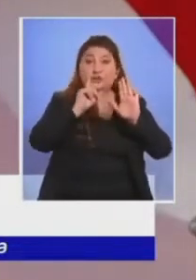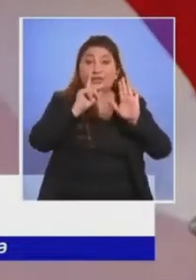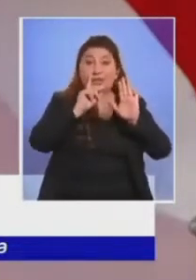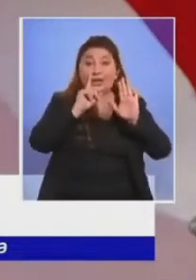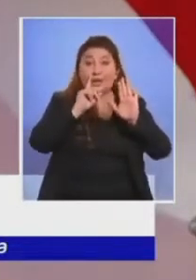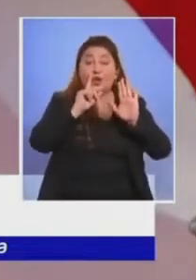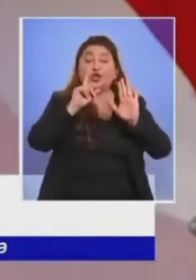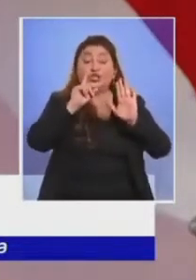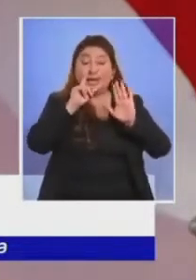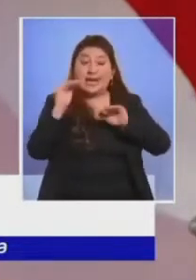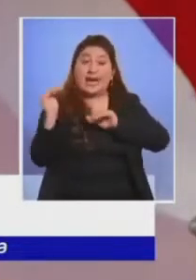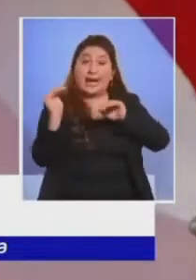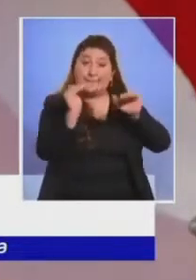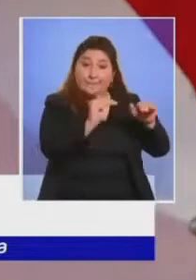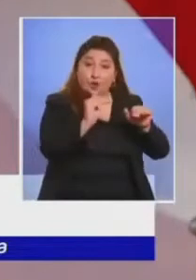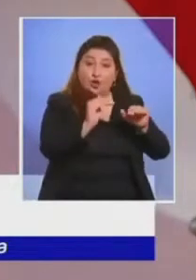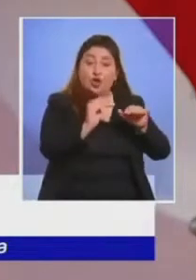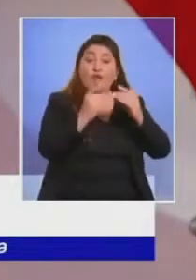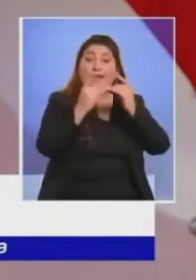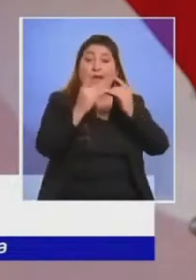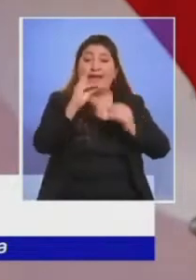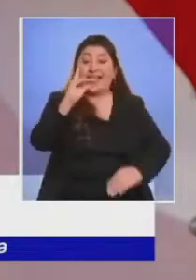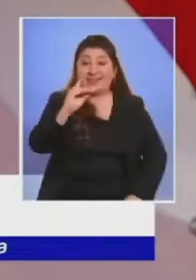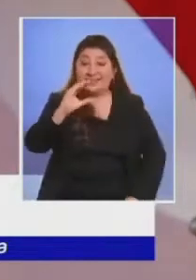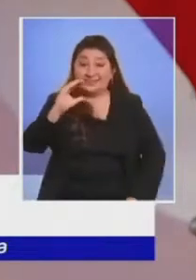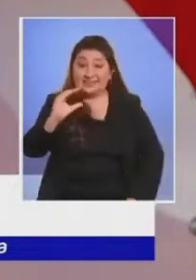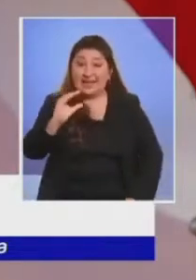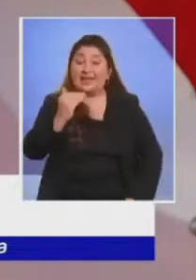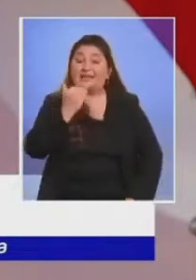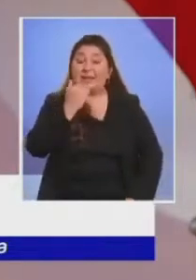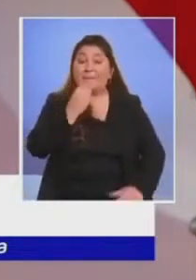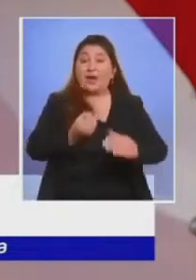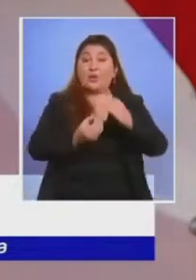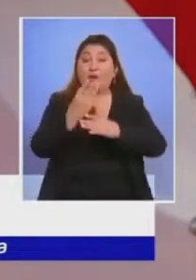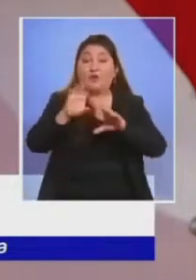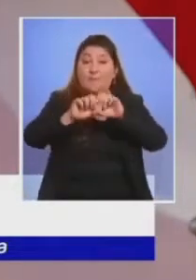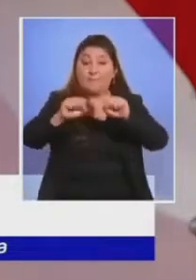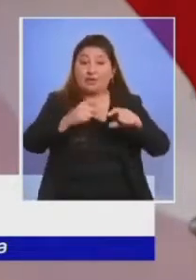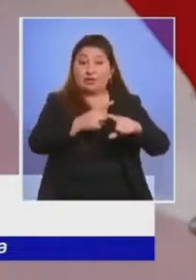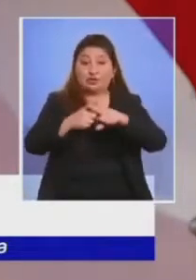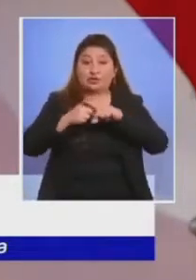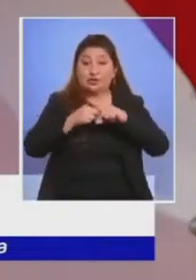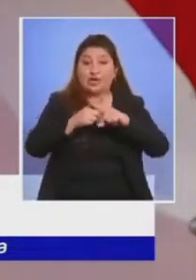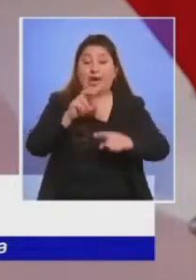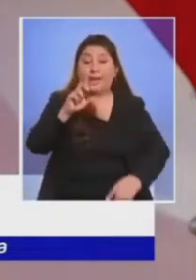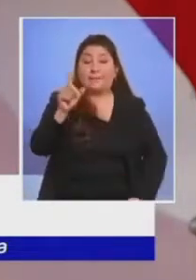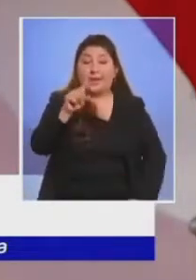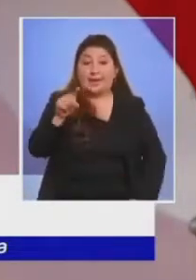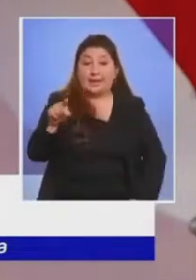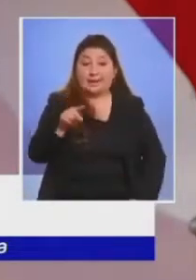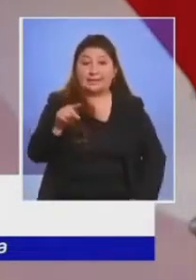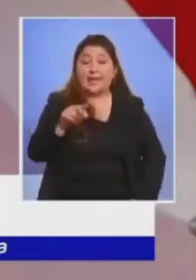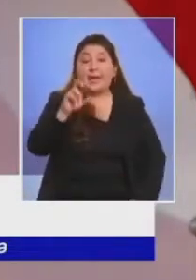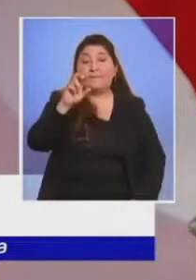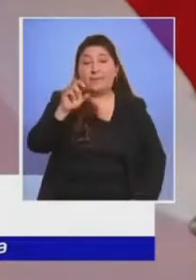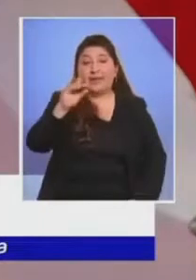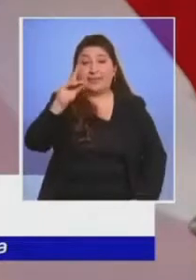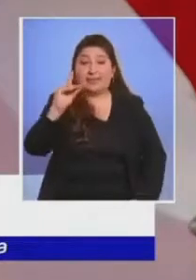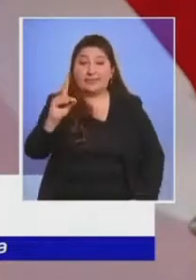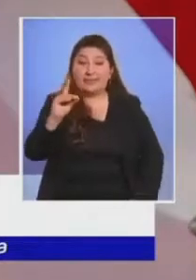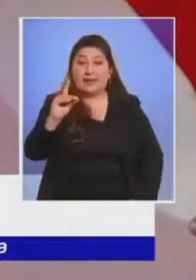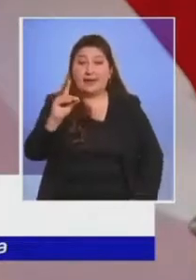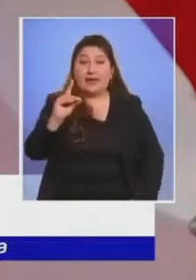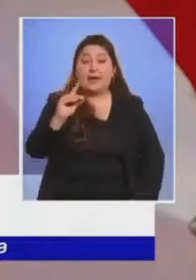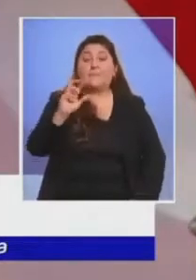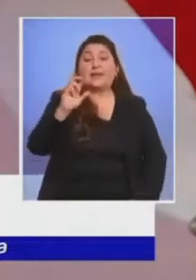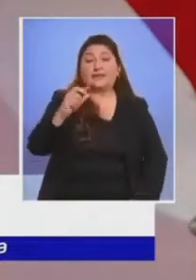de la Democracia Cristiana, sino de todos los partidos que forman parte del nuevo Pacto Social: el Partido Socialista, el Partido por la Democracia, el Partido Radical, Ciudadano, el